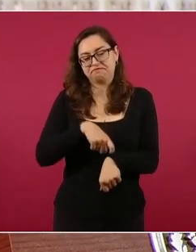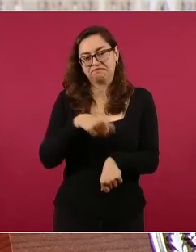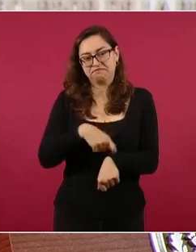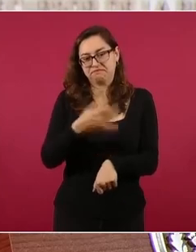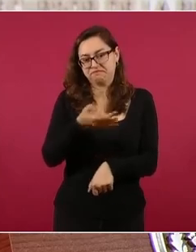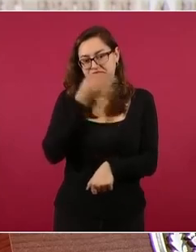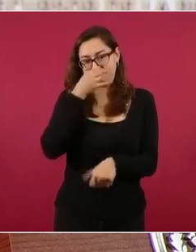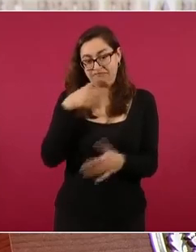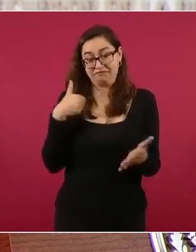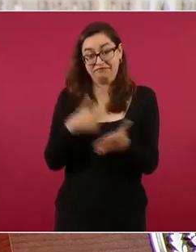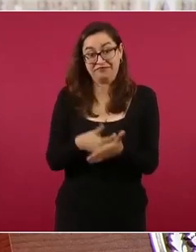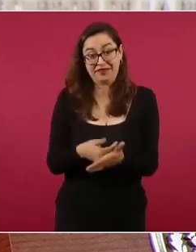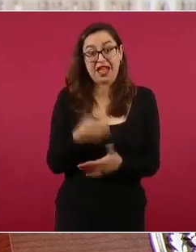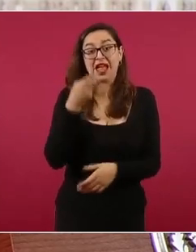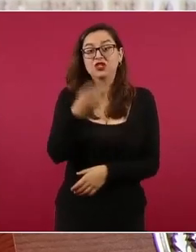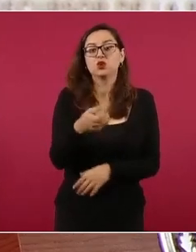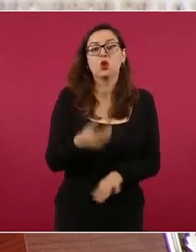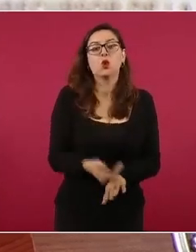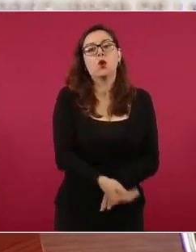Era